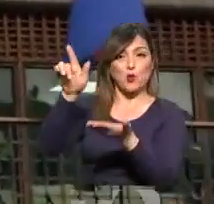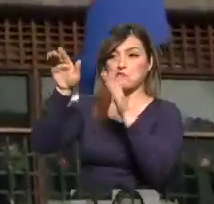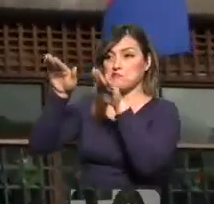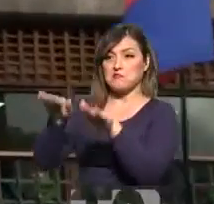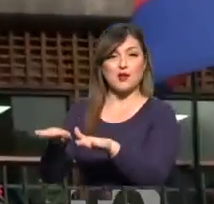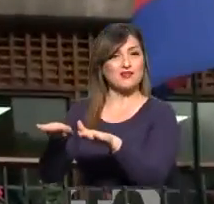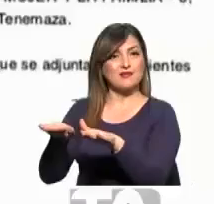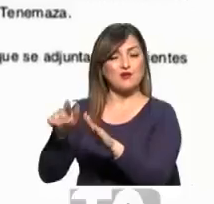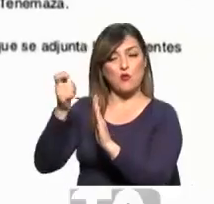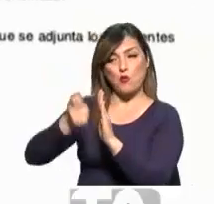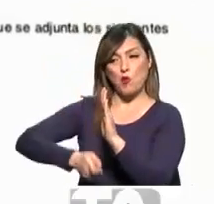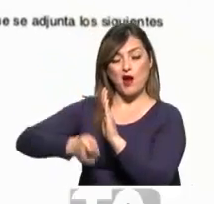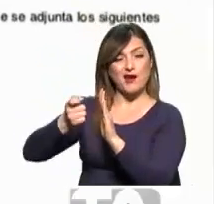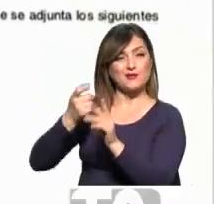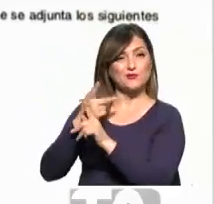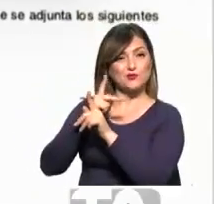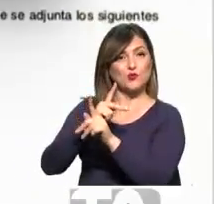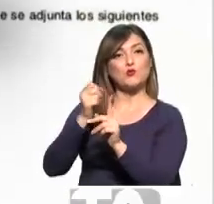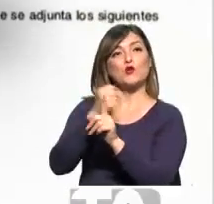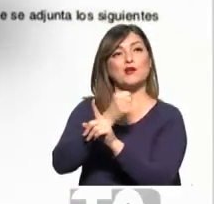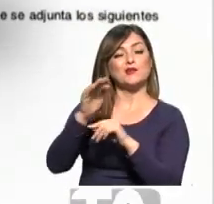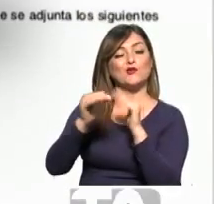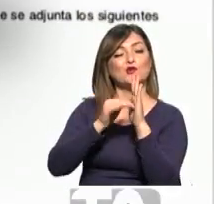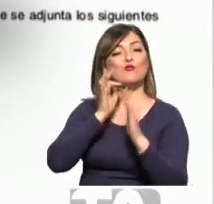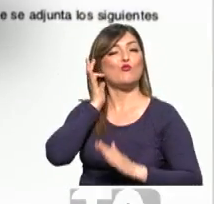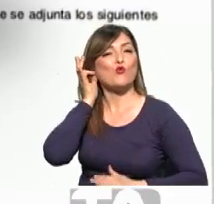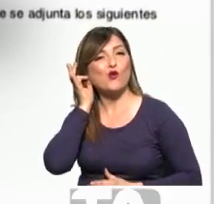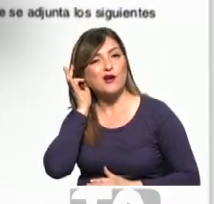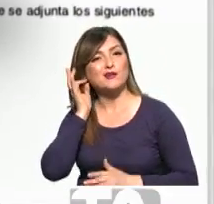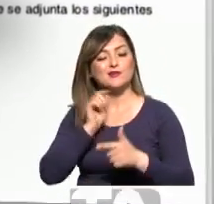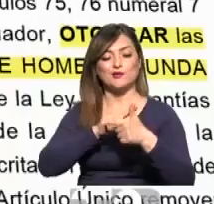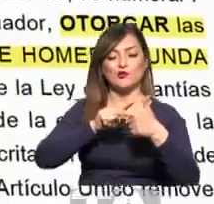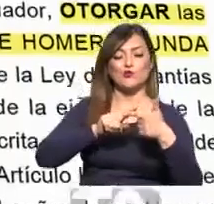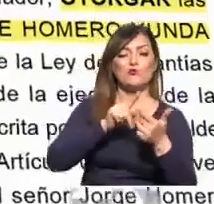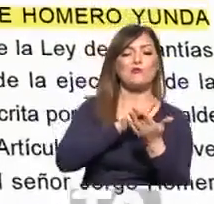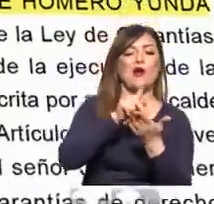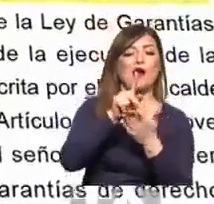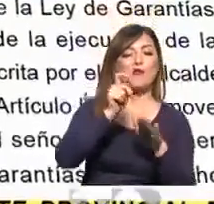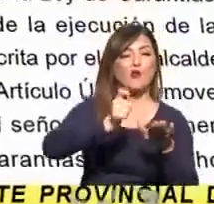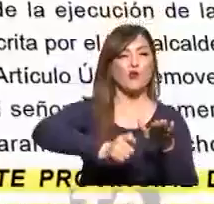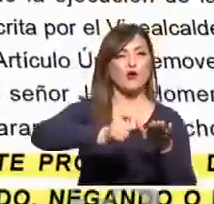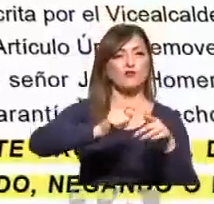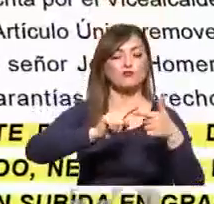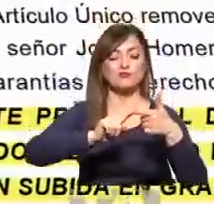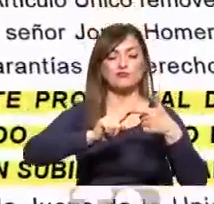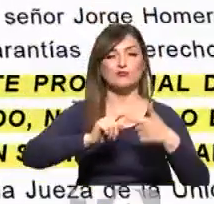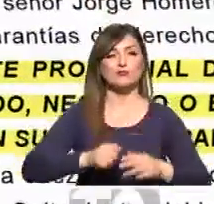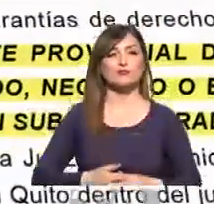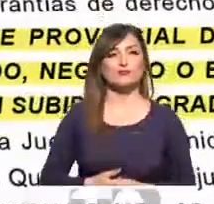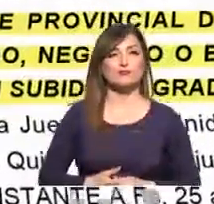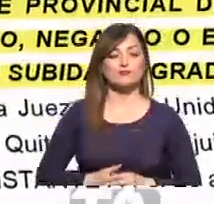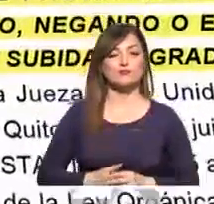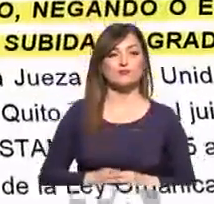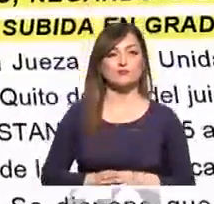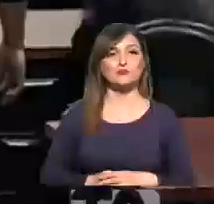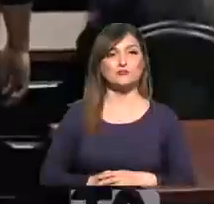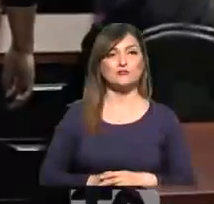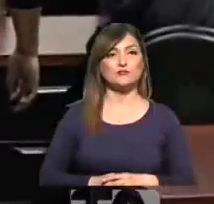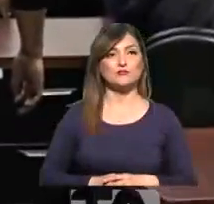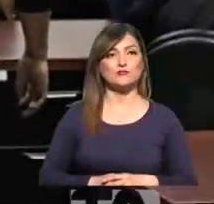sostiene con recursos ingresados como violencia contra la mujer, otros como honorarios de abogado, medidas cautelares que al